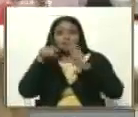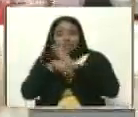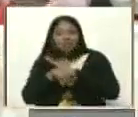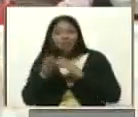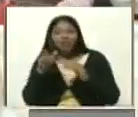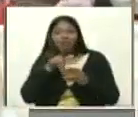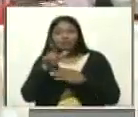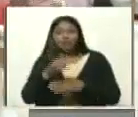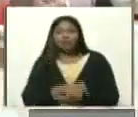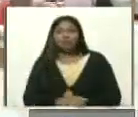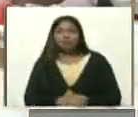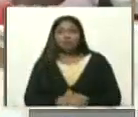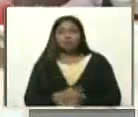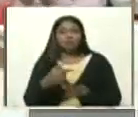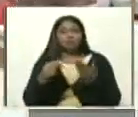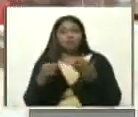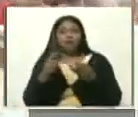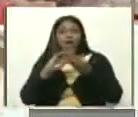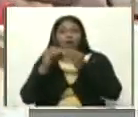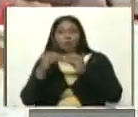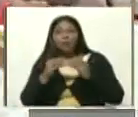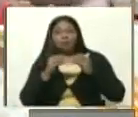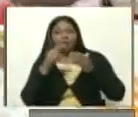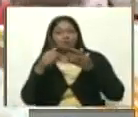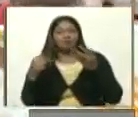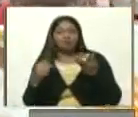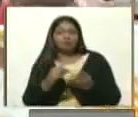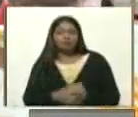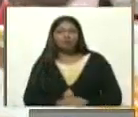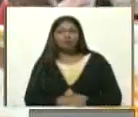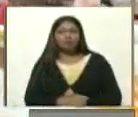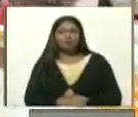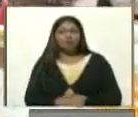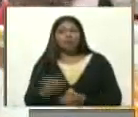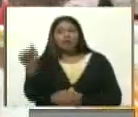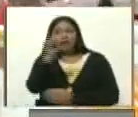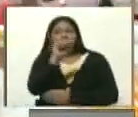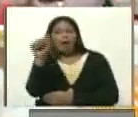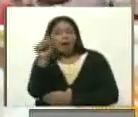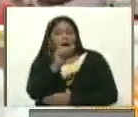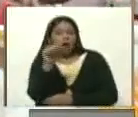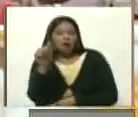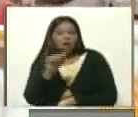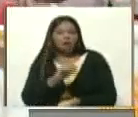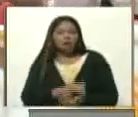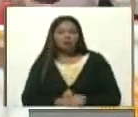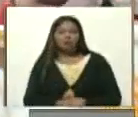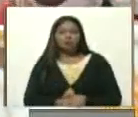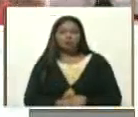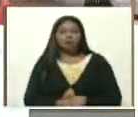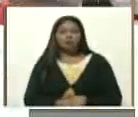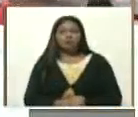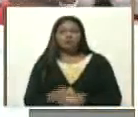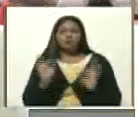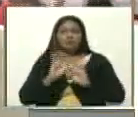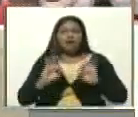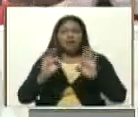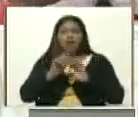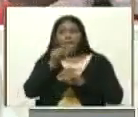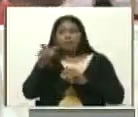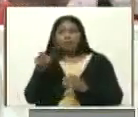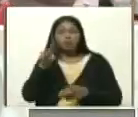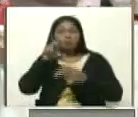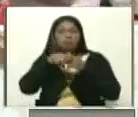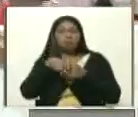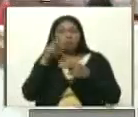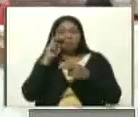avión? Autopartes, repuestos para carros, para autopartes, y que ninguna de la